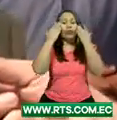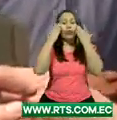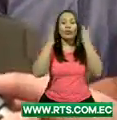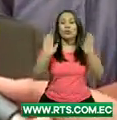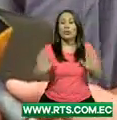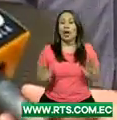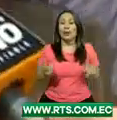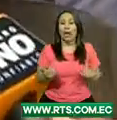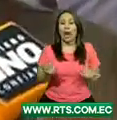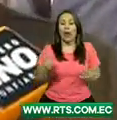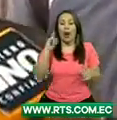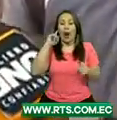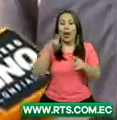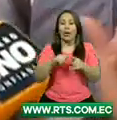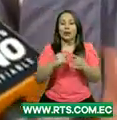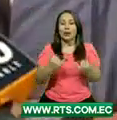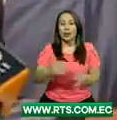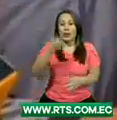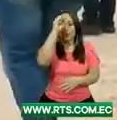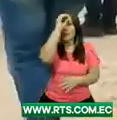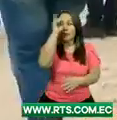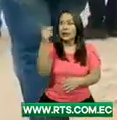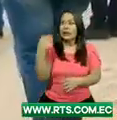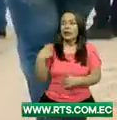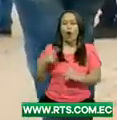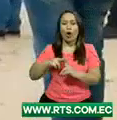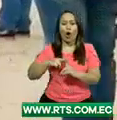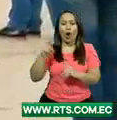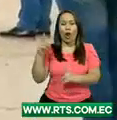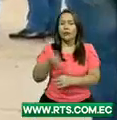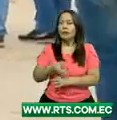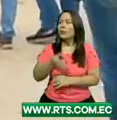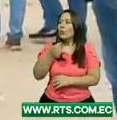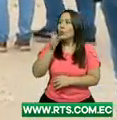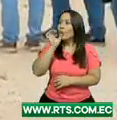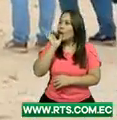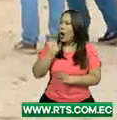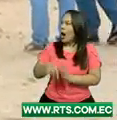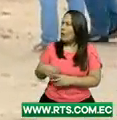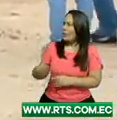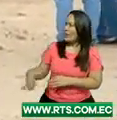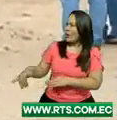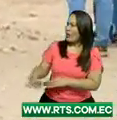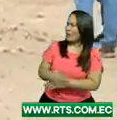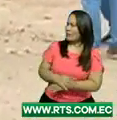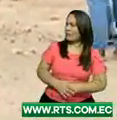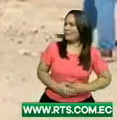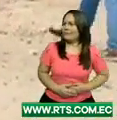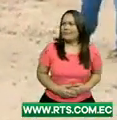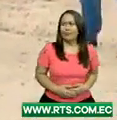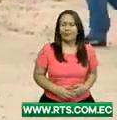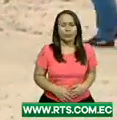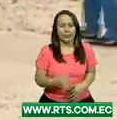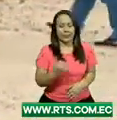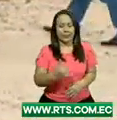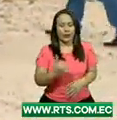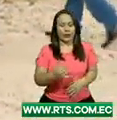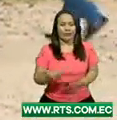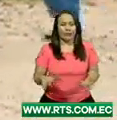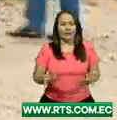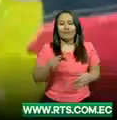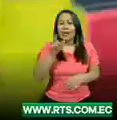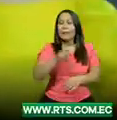alguna evidencia en la botella de cola en la calle la familia lo único que indica las señoras que señora aquí y